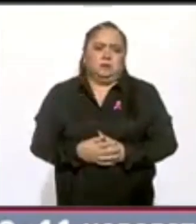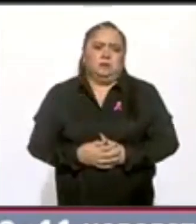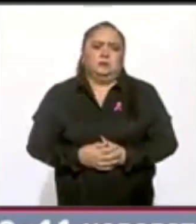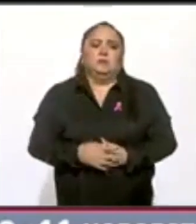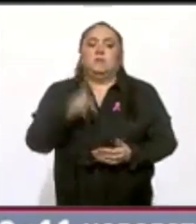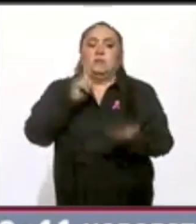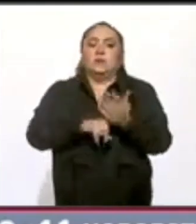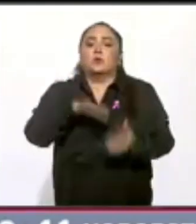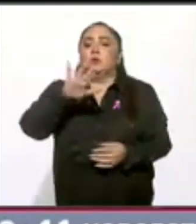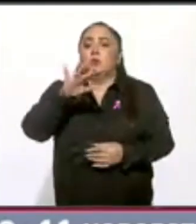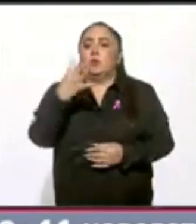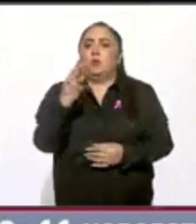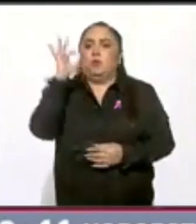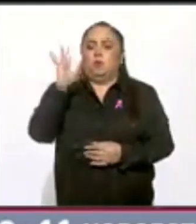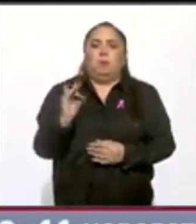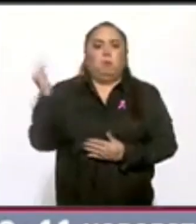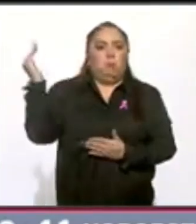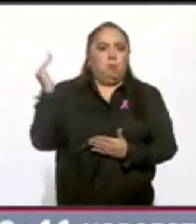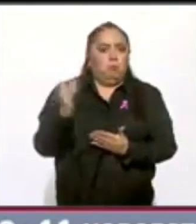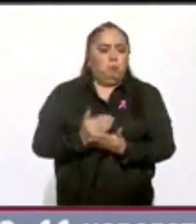en 54%.